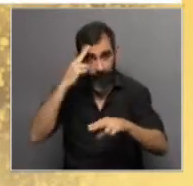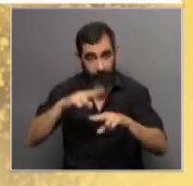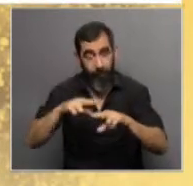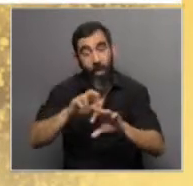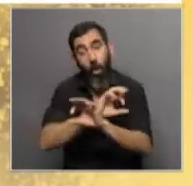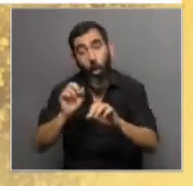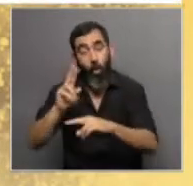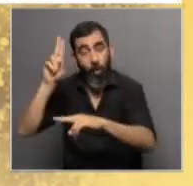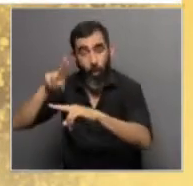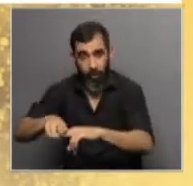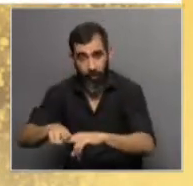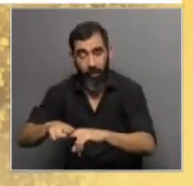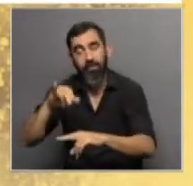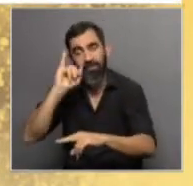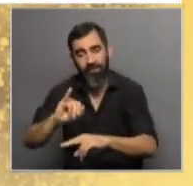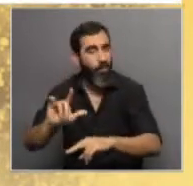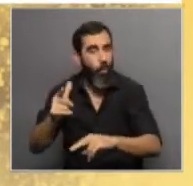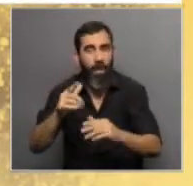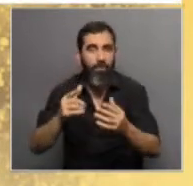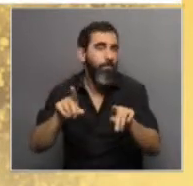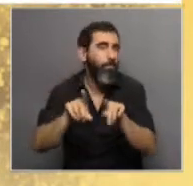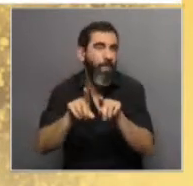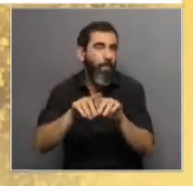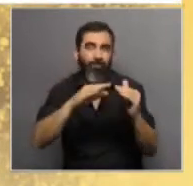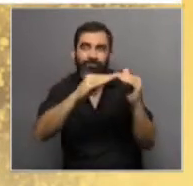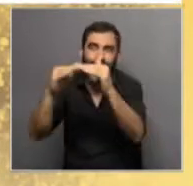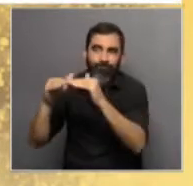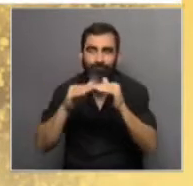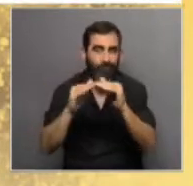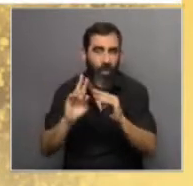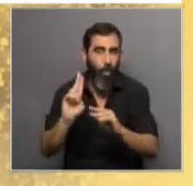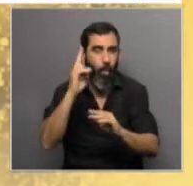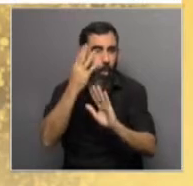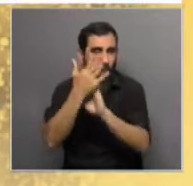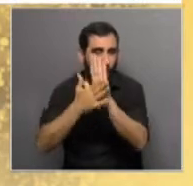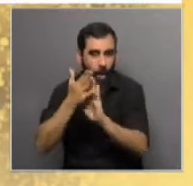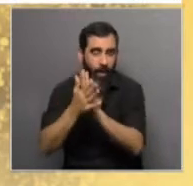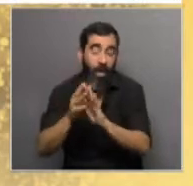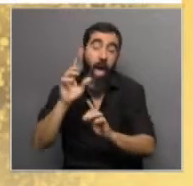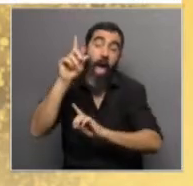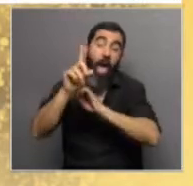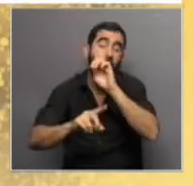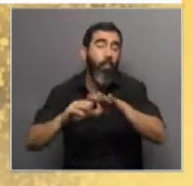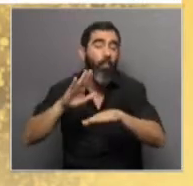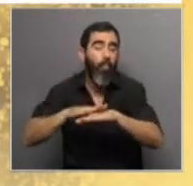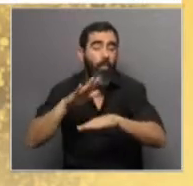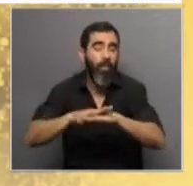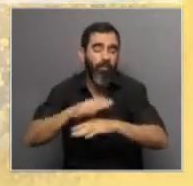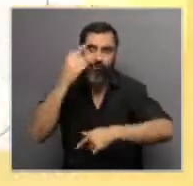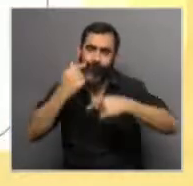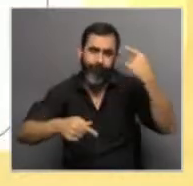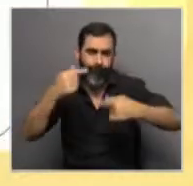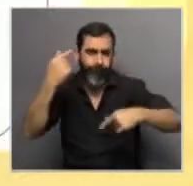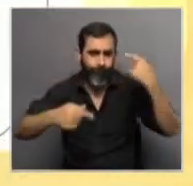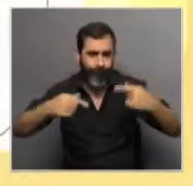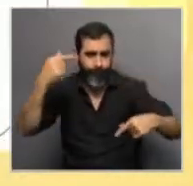Exactamente. No, nosotros no encontramos un patrón geográfico en Uruguay. Hay por momentos, digamos, hay una gran